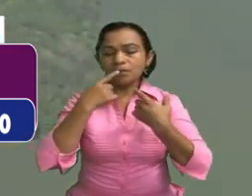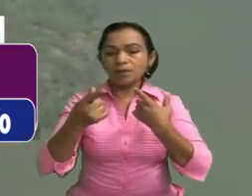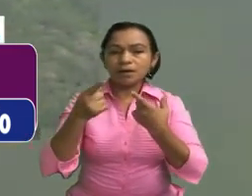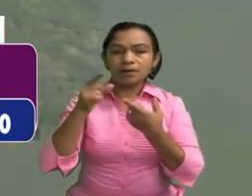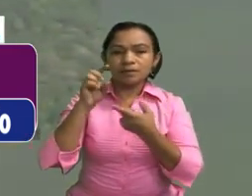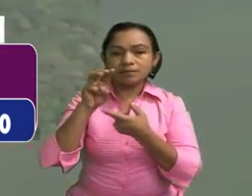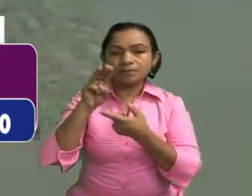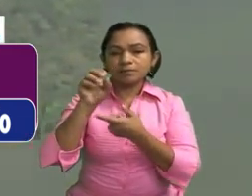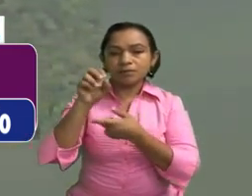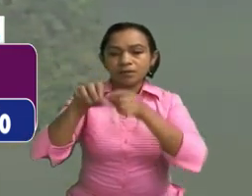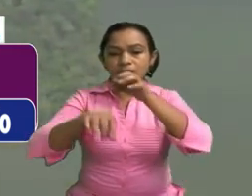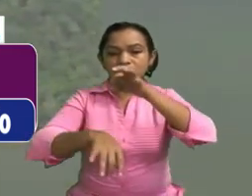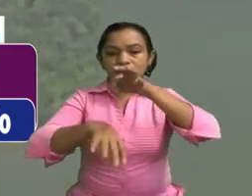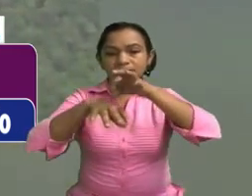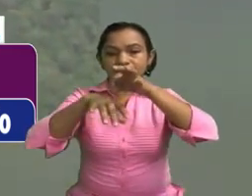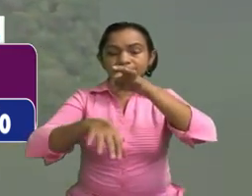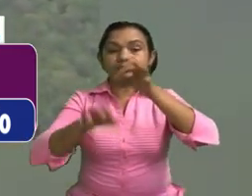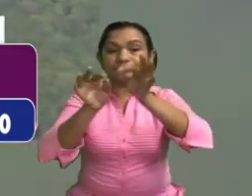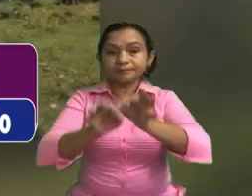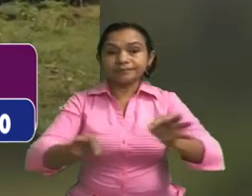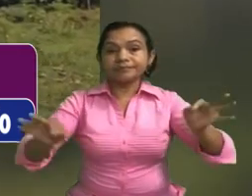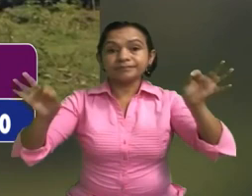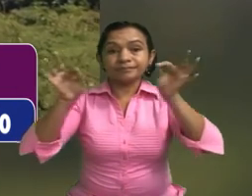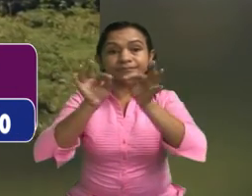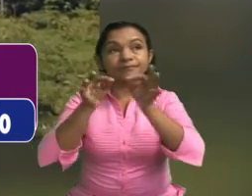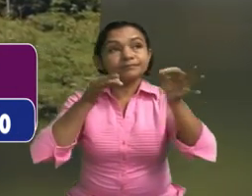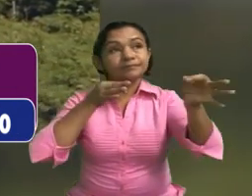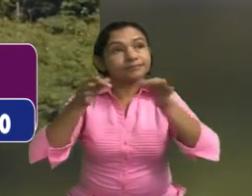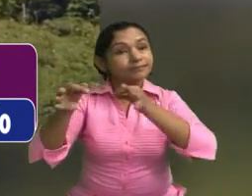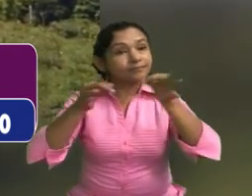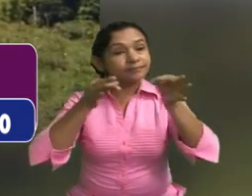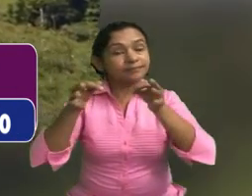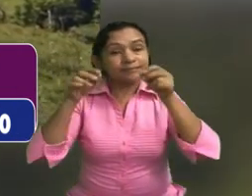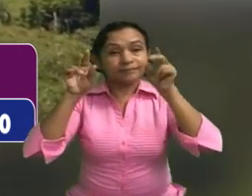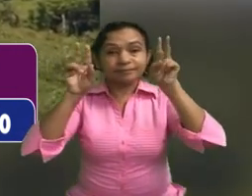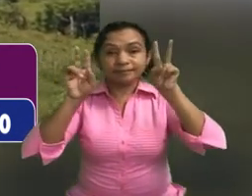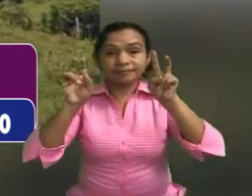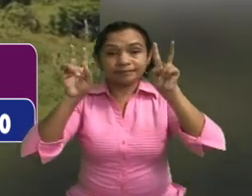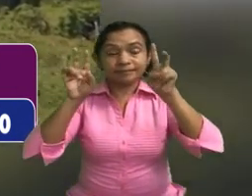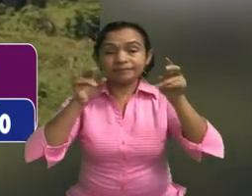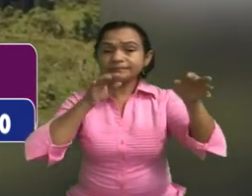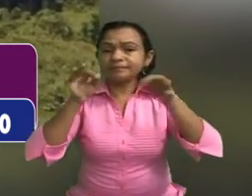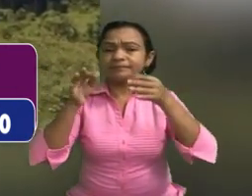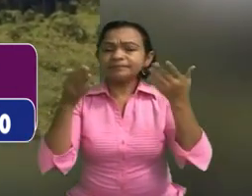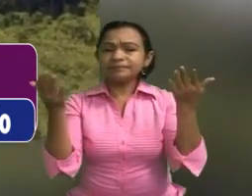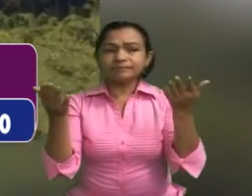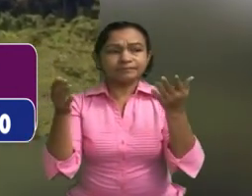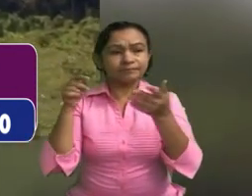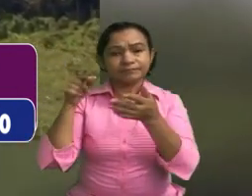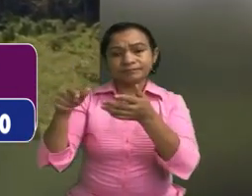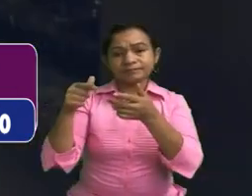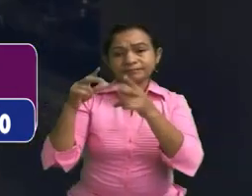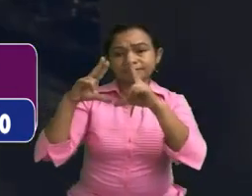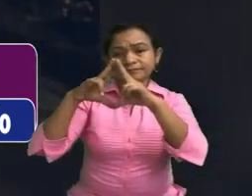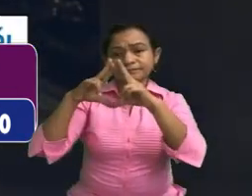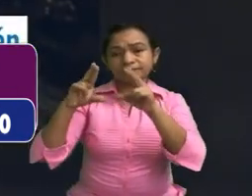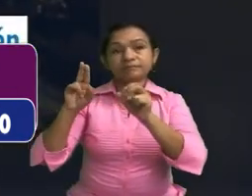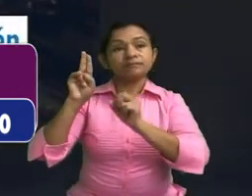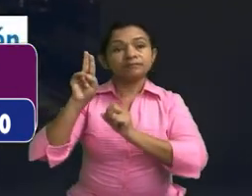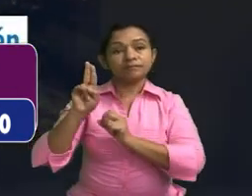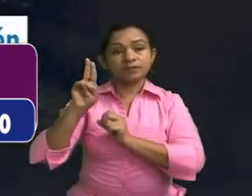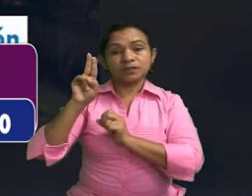especies. Un dato muy importante en este tema es de que Bosaguas es reconocida por la